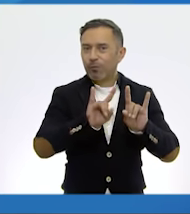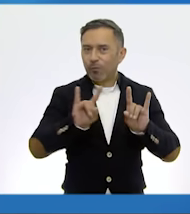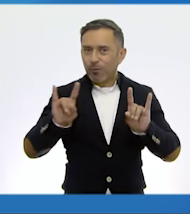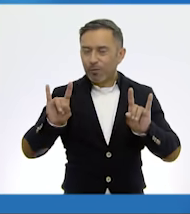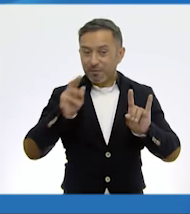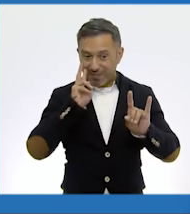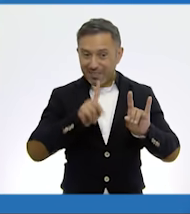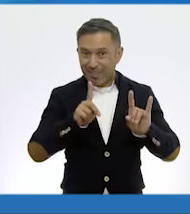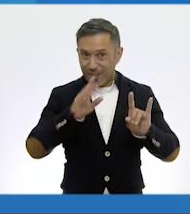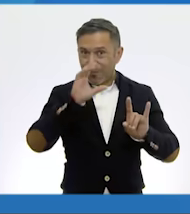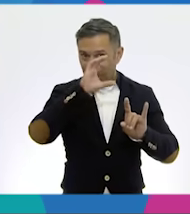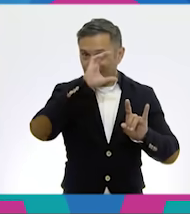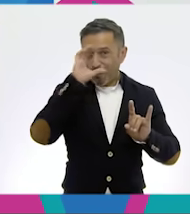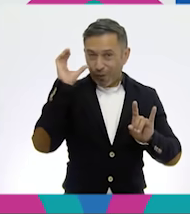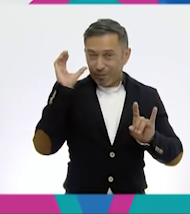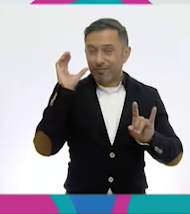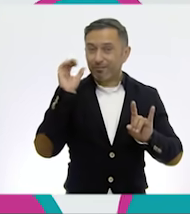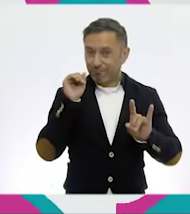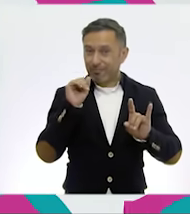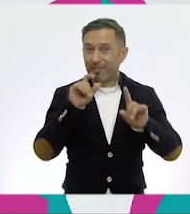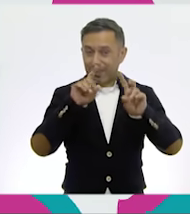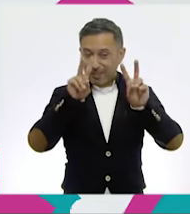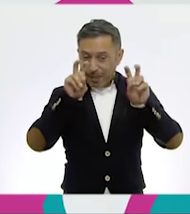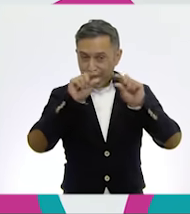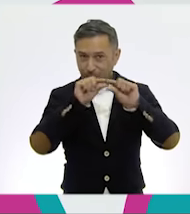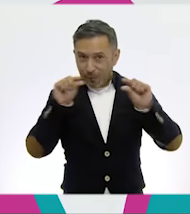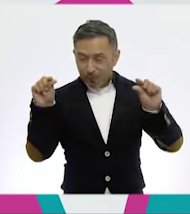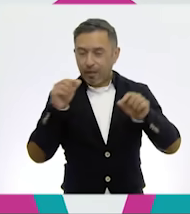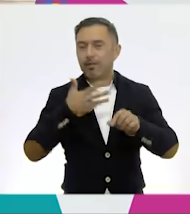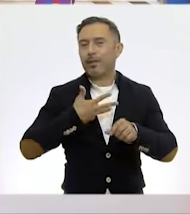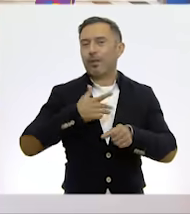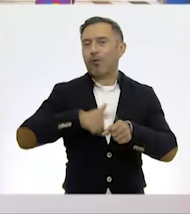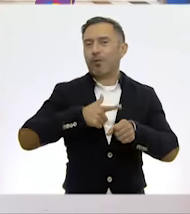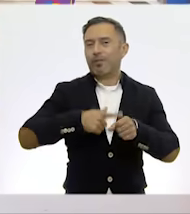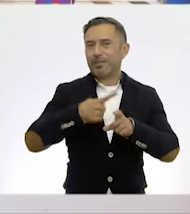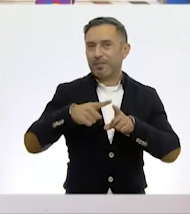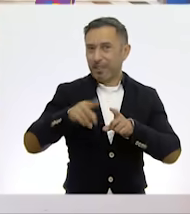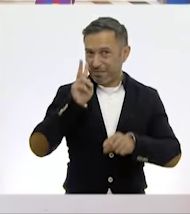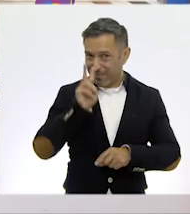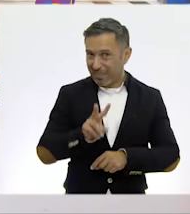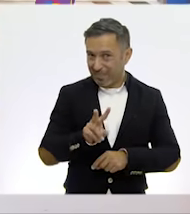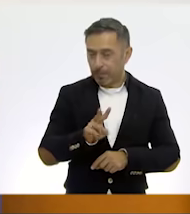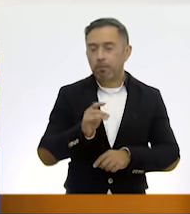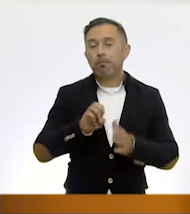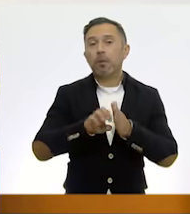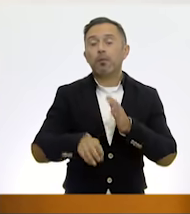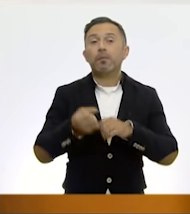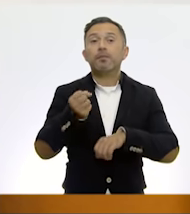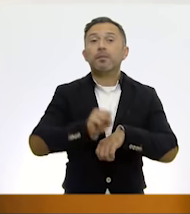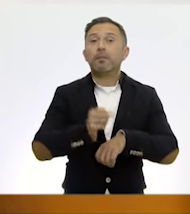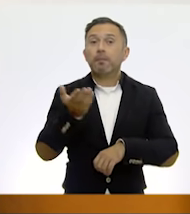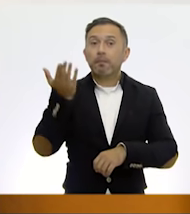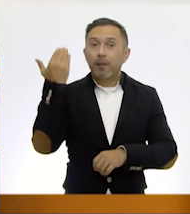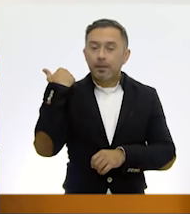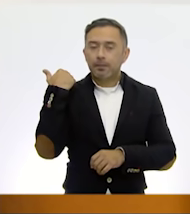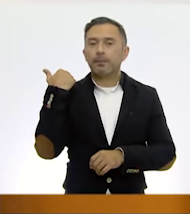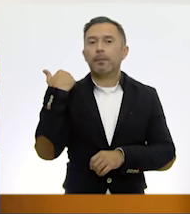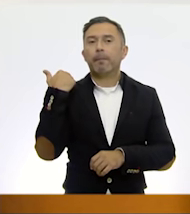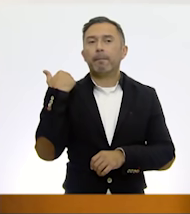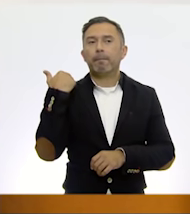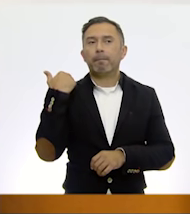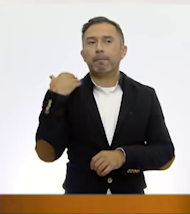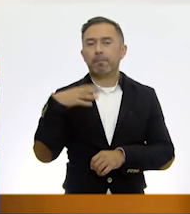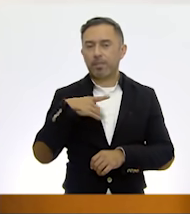en los subtítulos y en el título está haciendo este uso de colores. Por ejemplo, en los que vimos la semana pasada, el fondo del